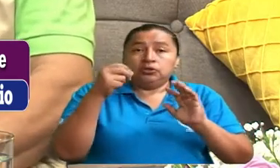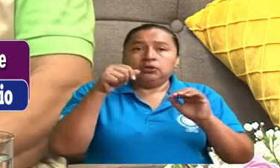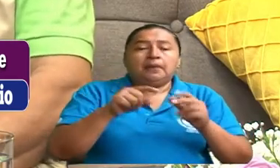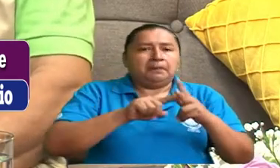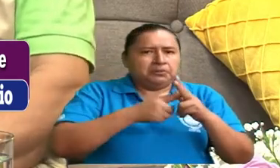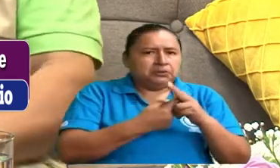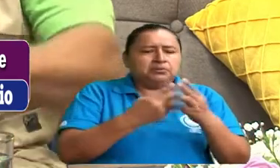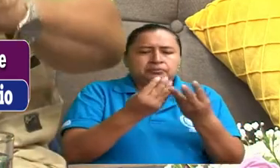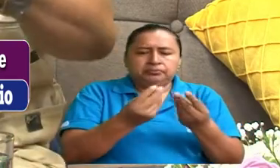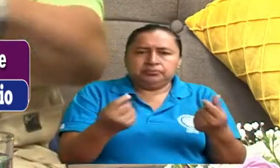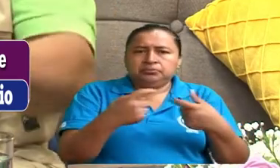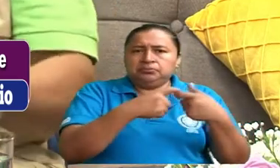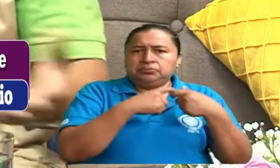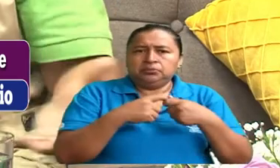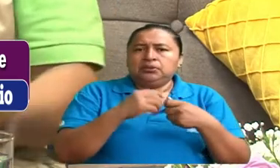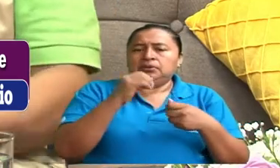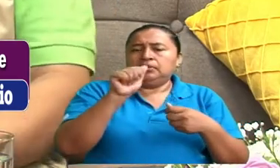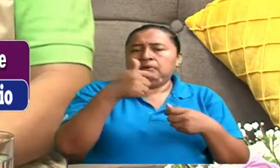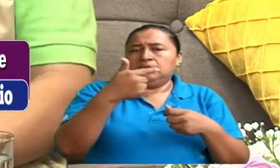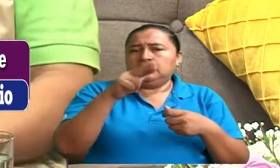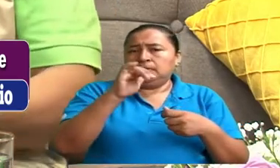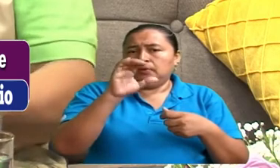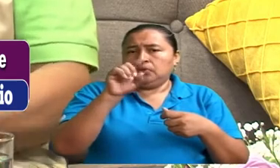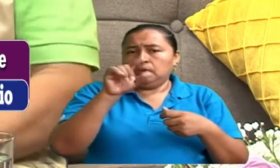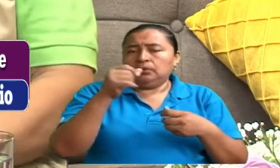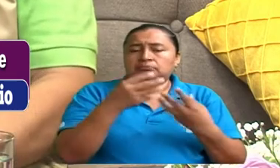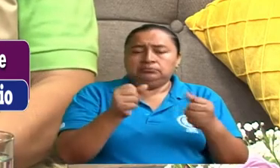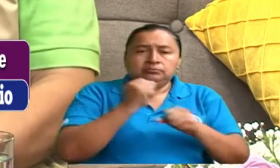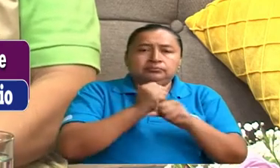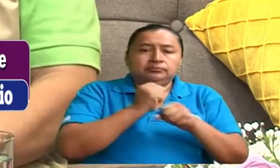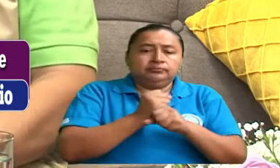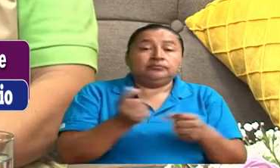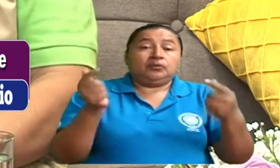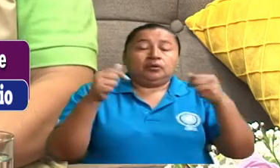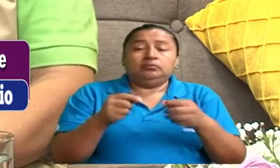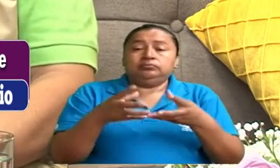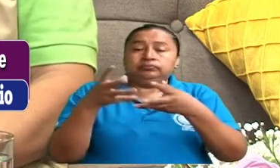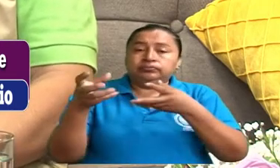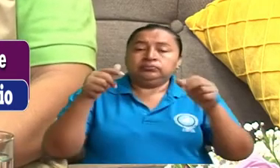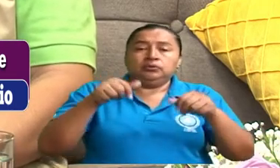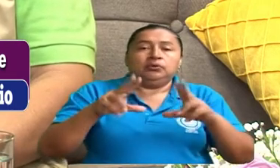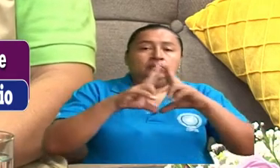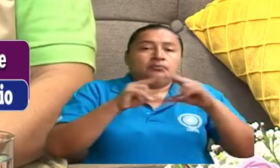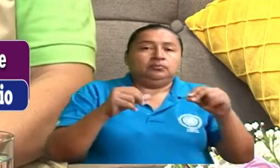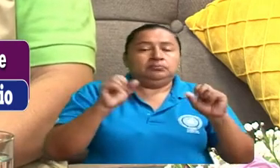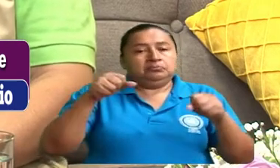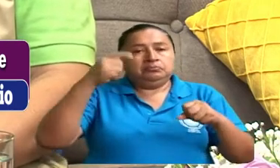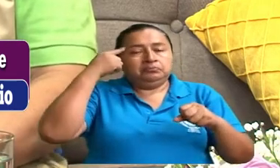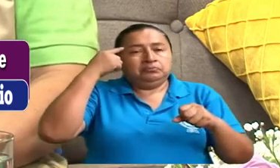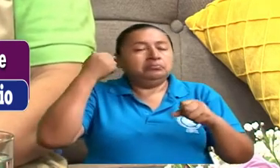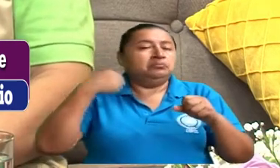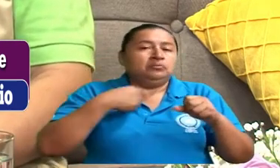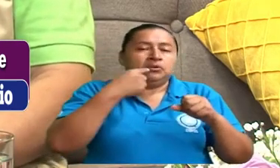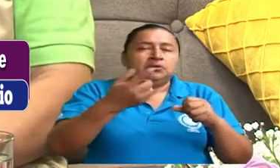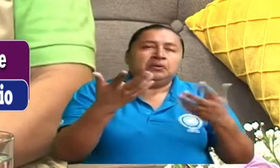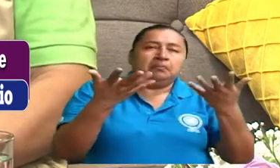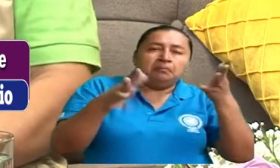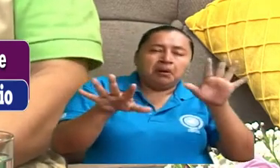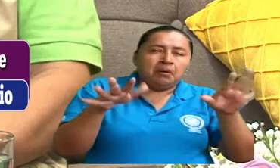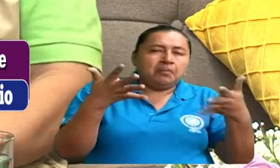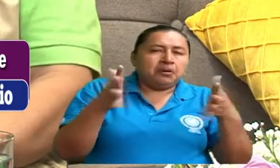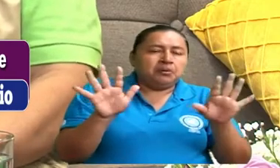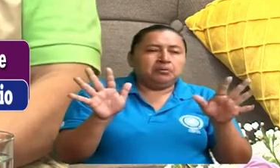agrícolas, ¿verdad? Un sinnúmero de cooperativas, pues, ¿verdad?, que hoy en Nicaragua podría decirte que andan como alrededor de